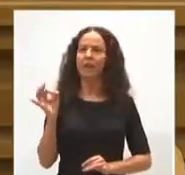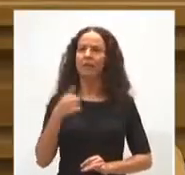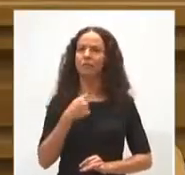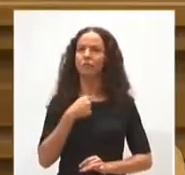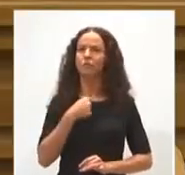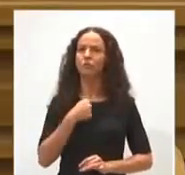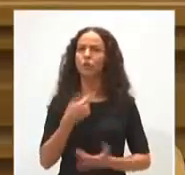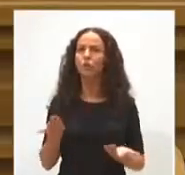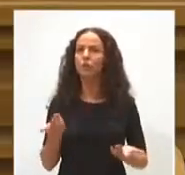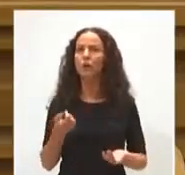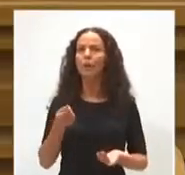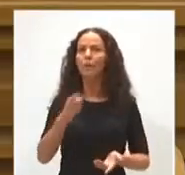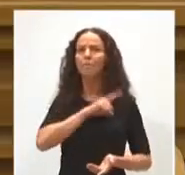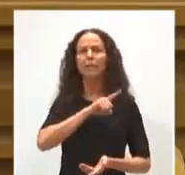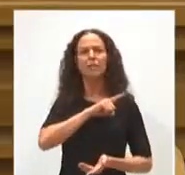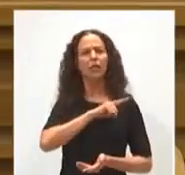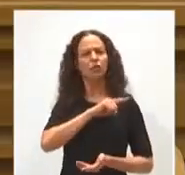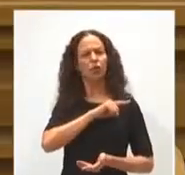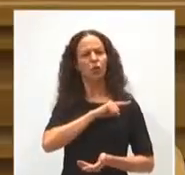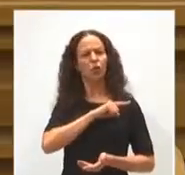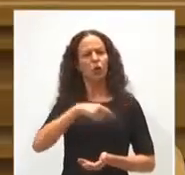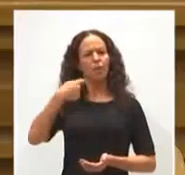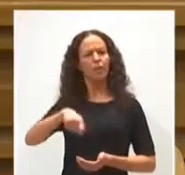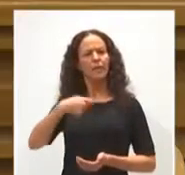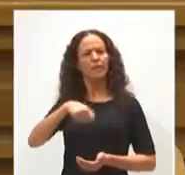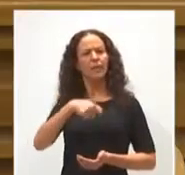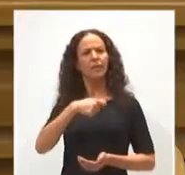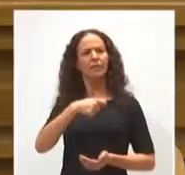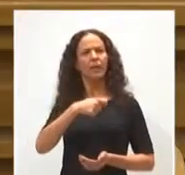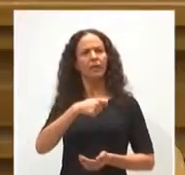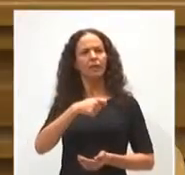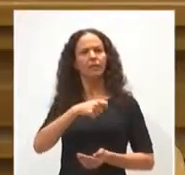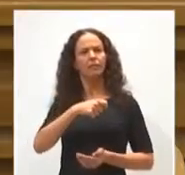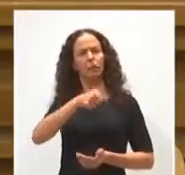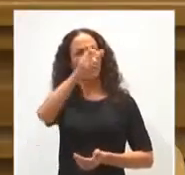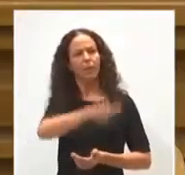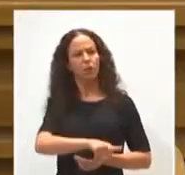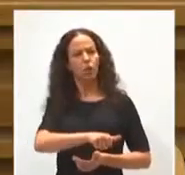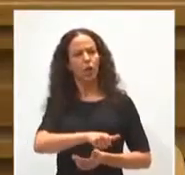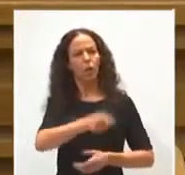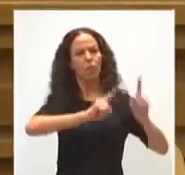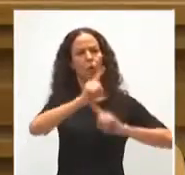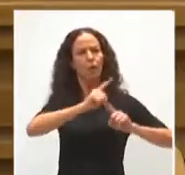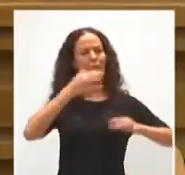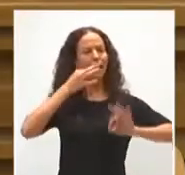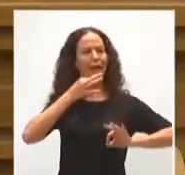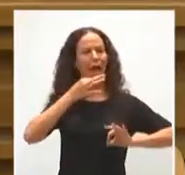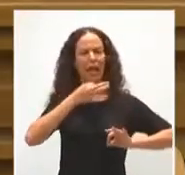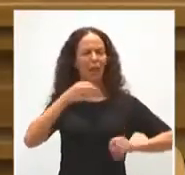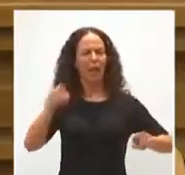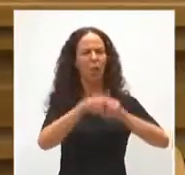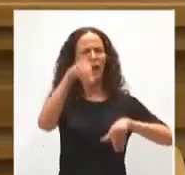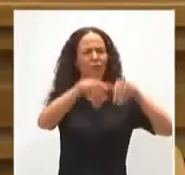carta cabal me siento más presidente de alguien con un problema real que haya votado a otro partido que de aquel que